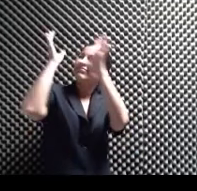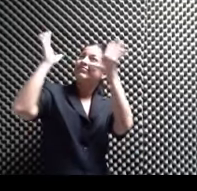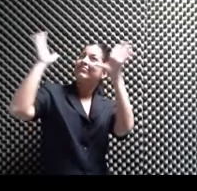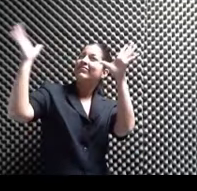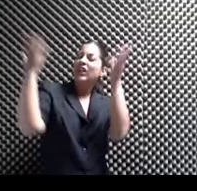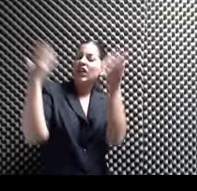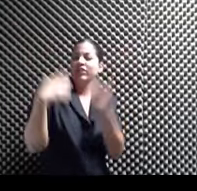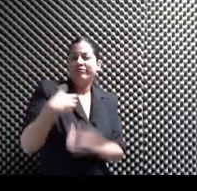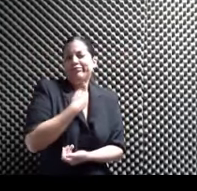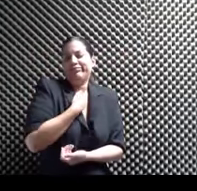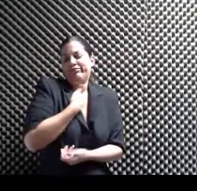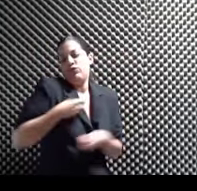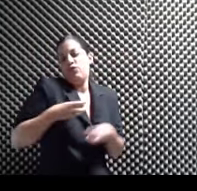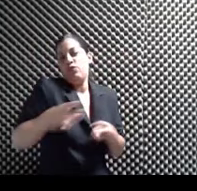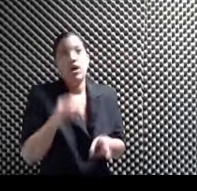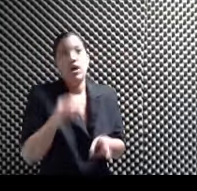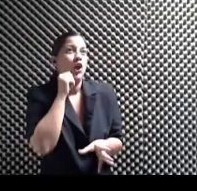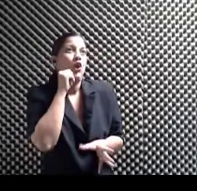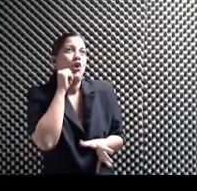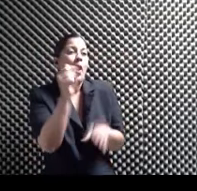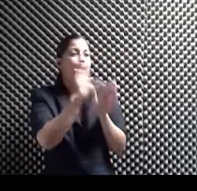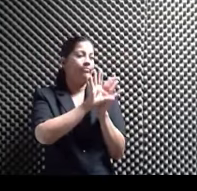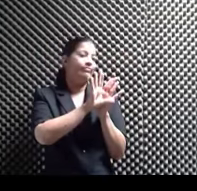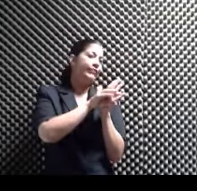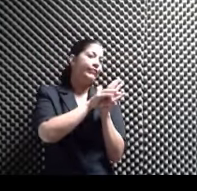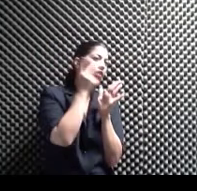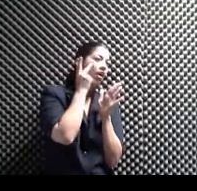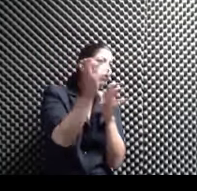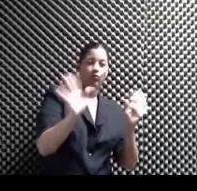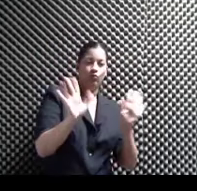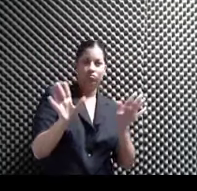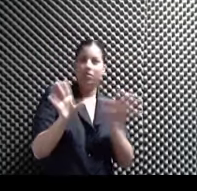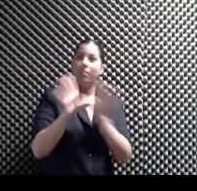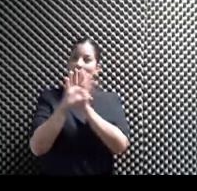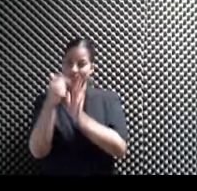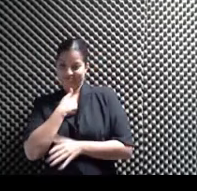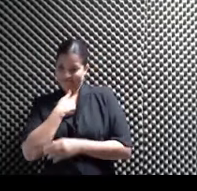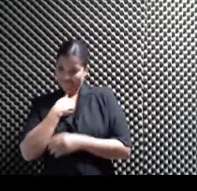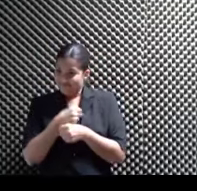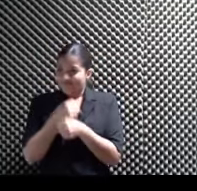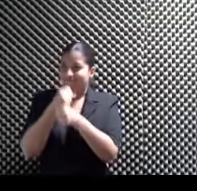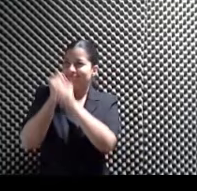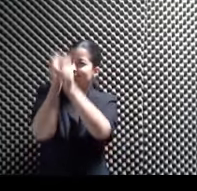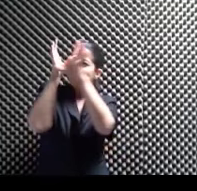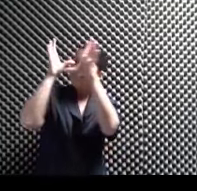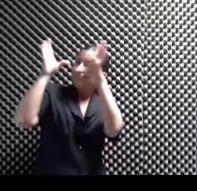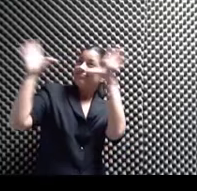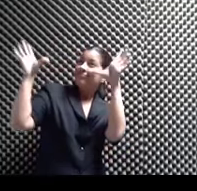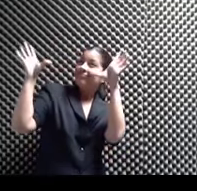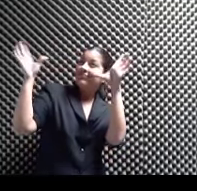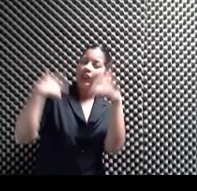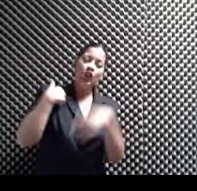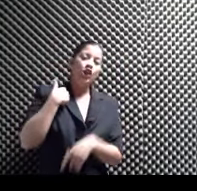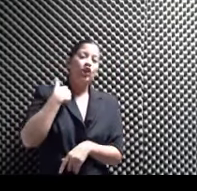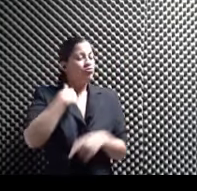te da la gana No es la película Es la película que tú te estás haciendo En tu mente Y le pones las ropas que tú quieras Y todo eso Bueno Pero yo trato de